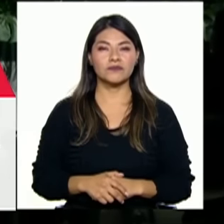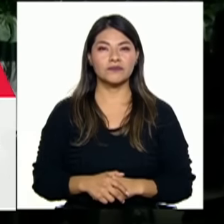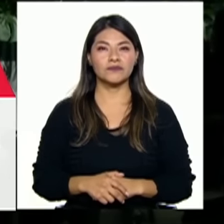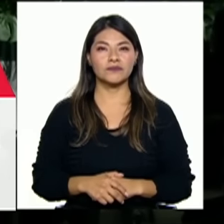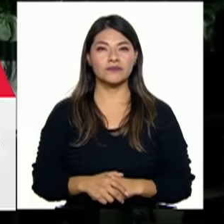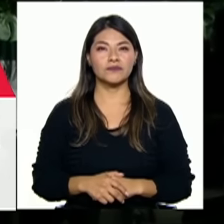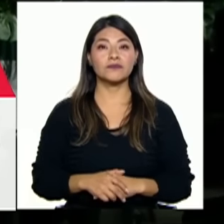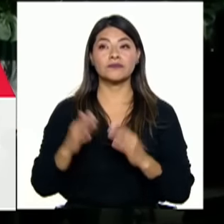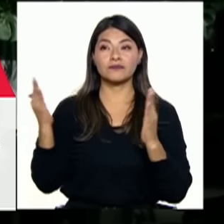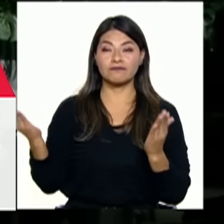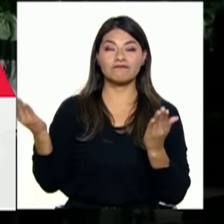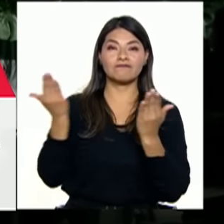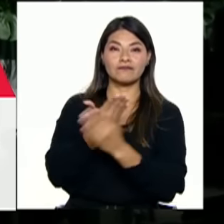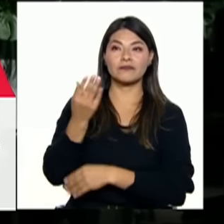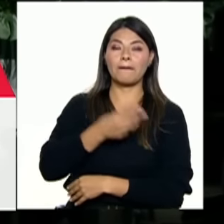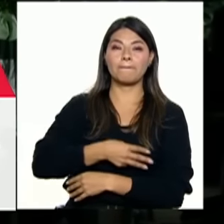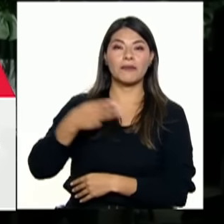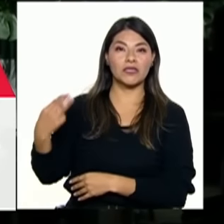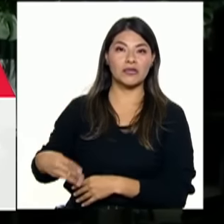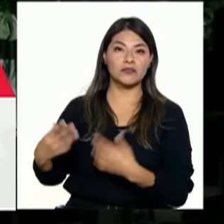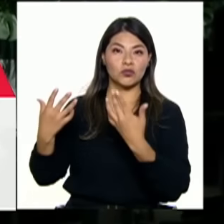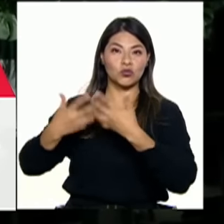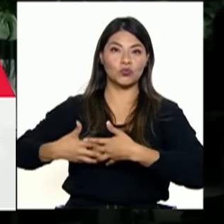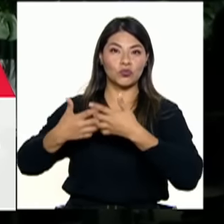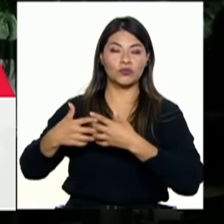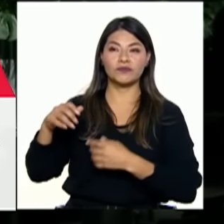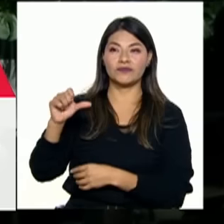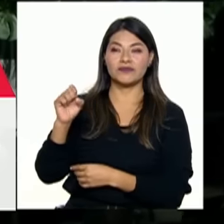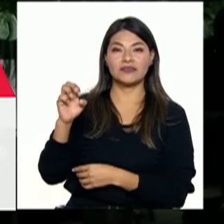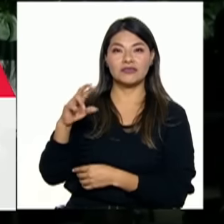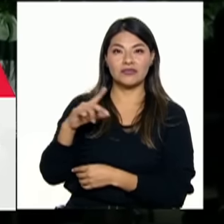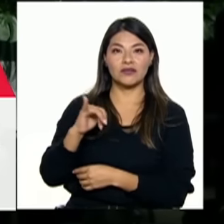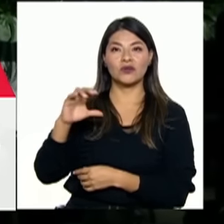Es el turno ahora del ministro de la Producción, Sergio González Guerrero.